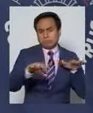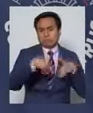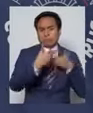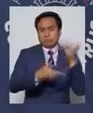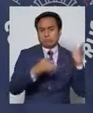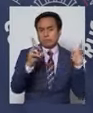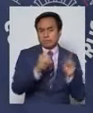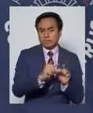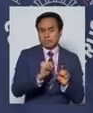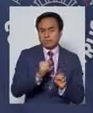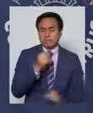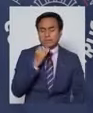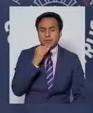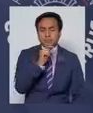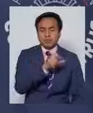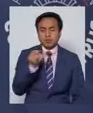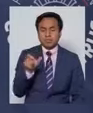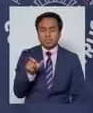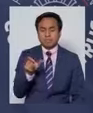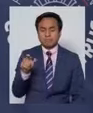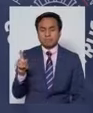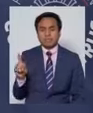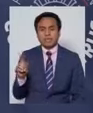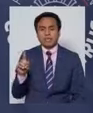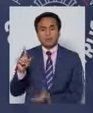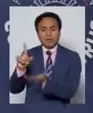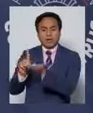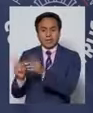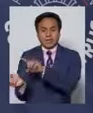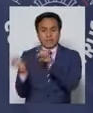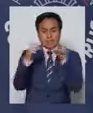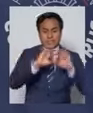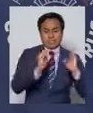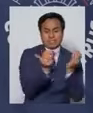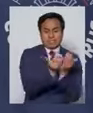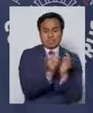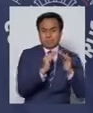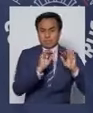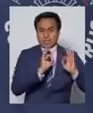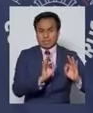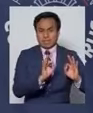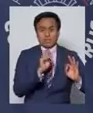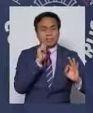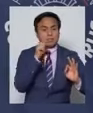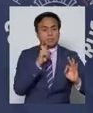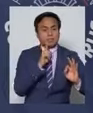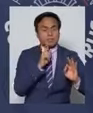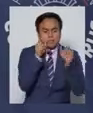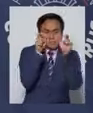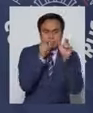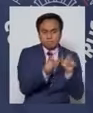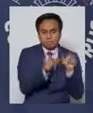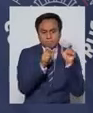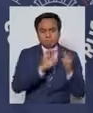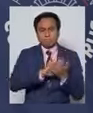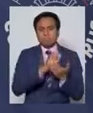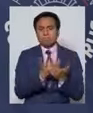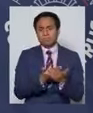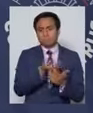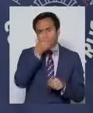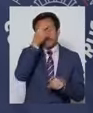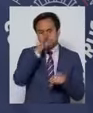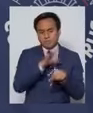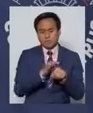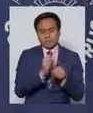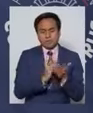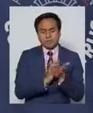del virus, sino aquellas personas que se trasladan a una residencia sanitaria también tienen un monitoreo estricto clínico, es decir, si